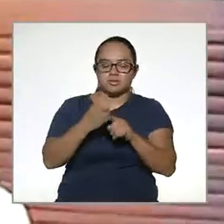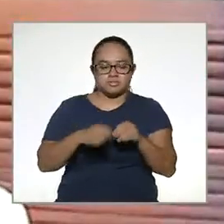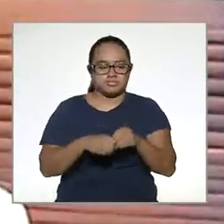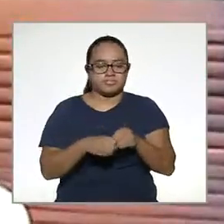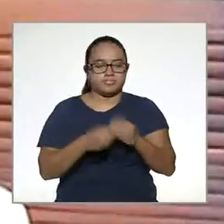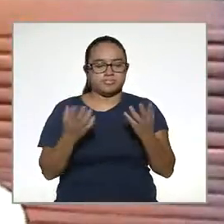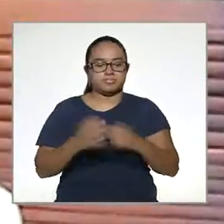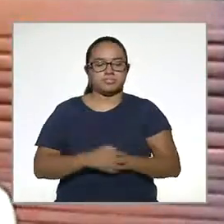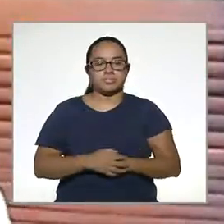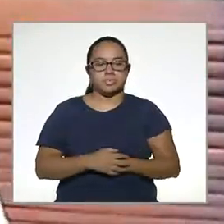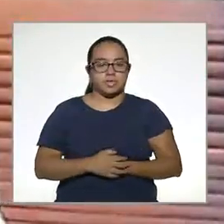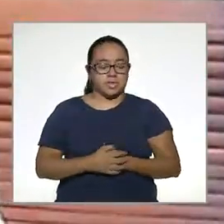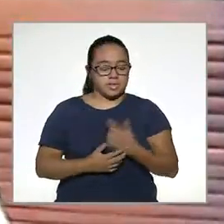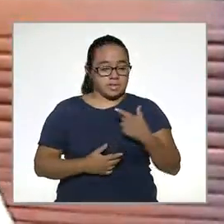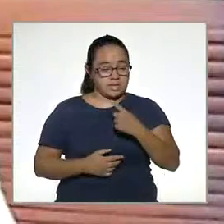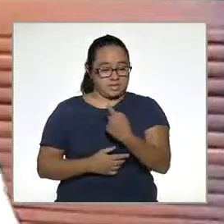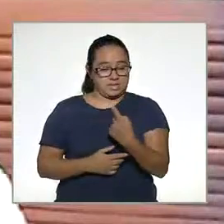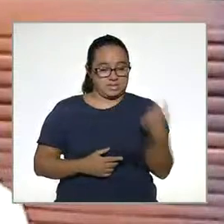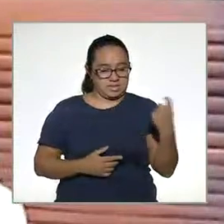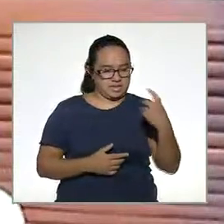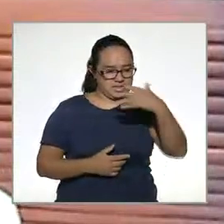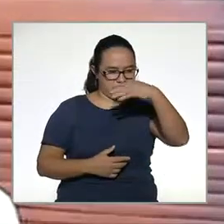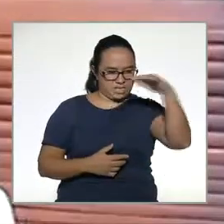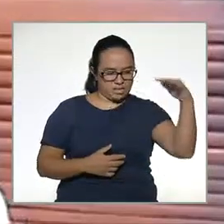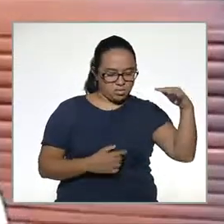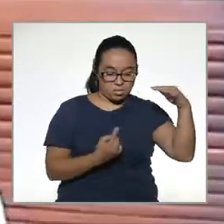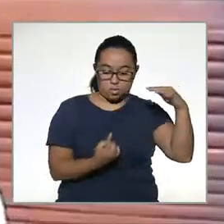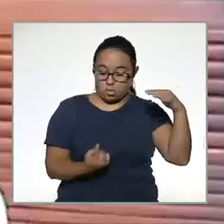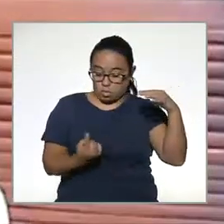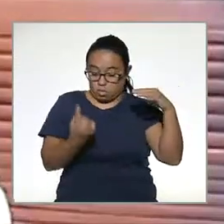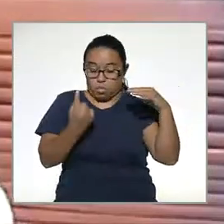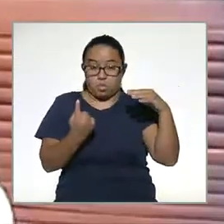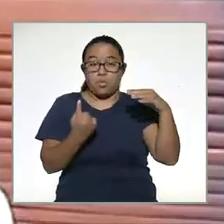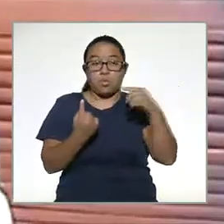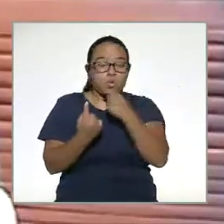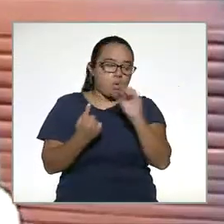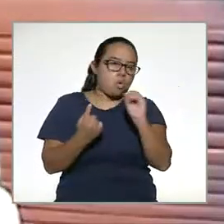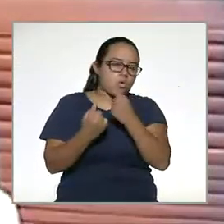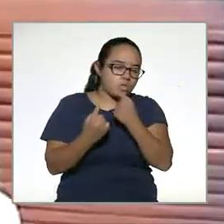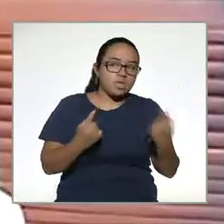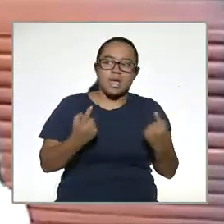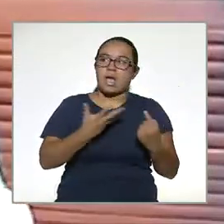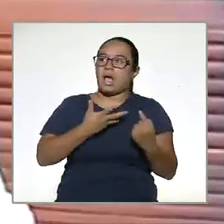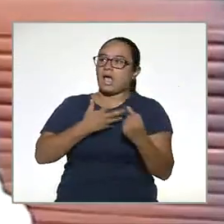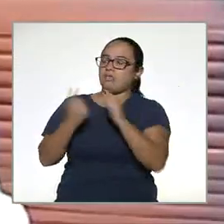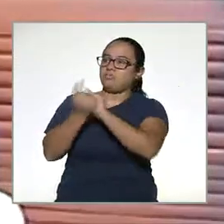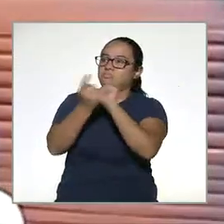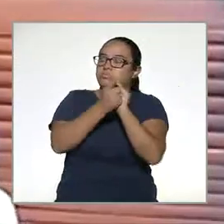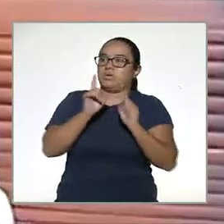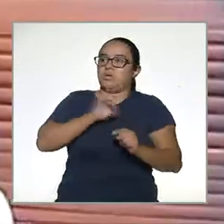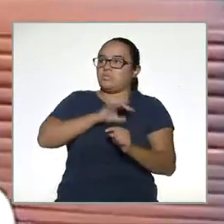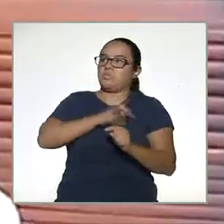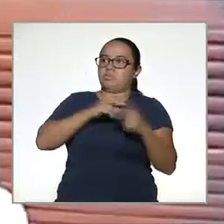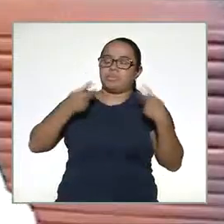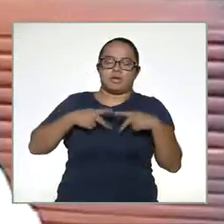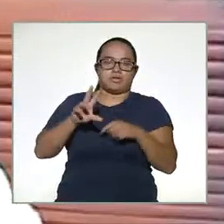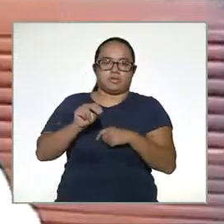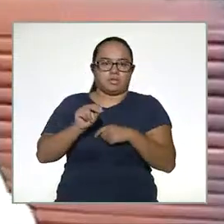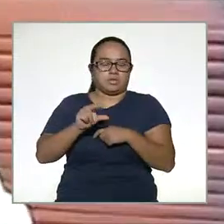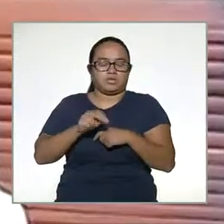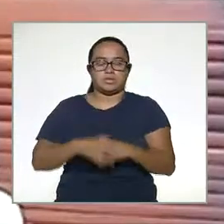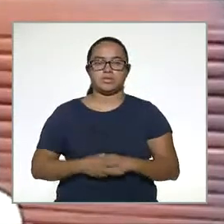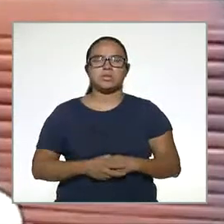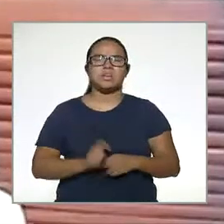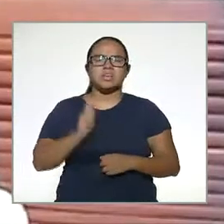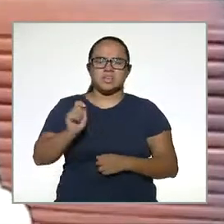solo uno de cada cien adultos o niños van a tener fobia social. Voy a empezar un poquito por ahí. La fobia social